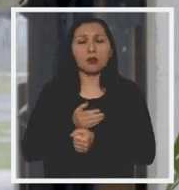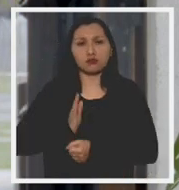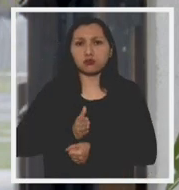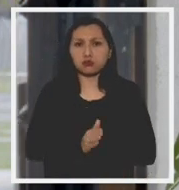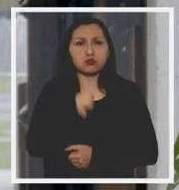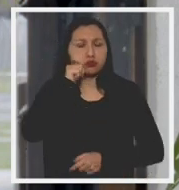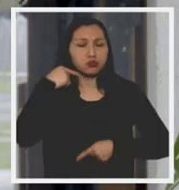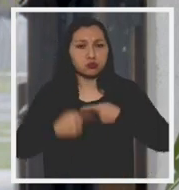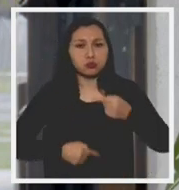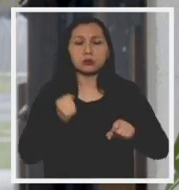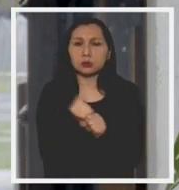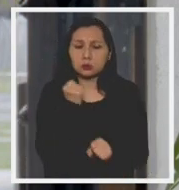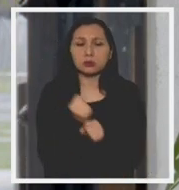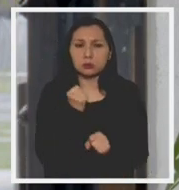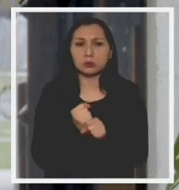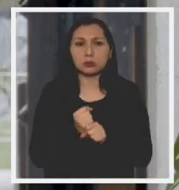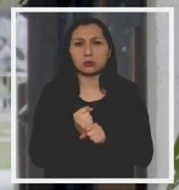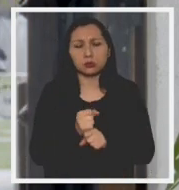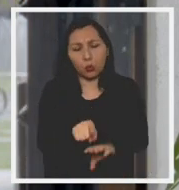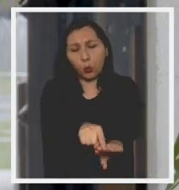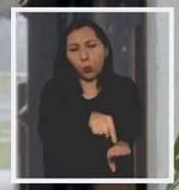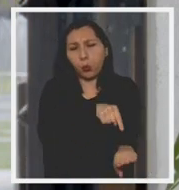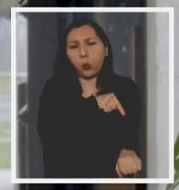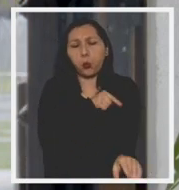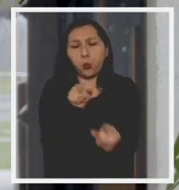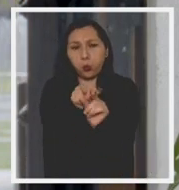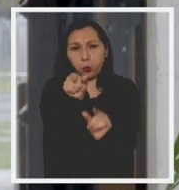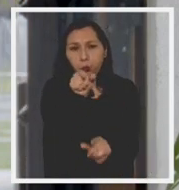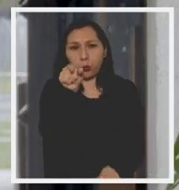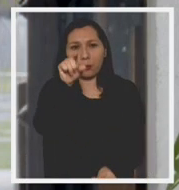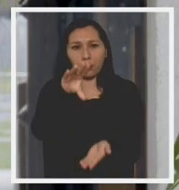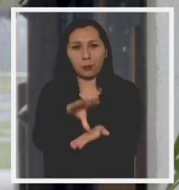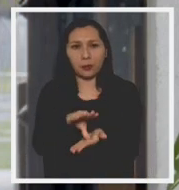realizan día a día a lo largo y ancho de nuestro país.